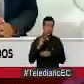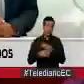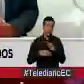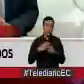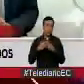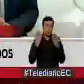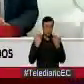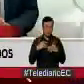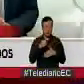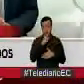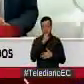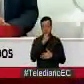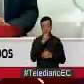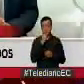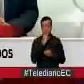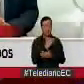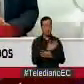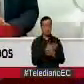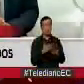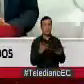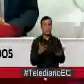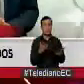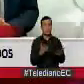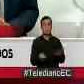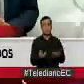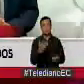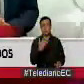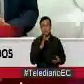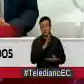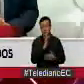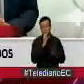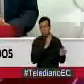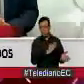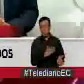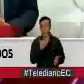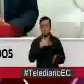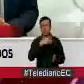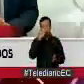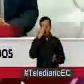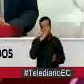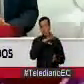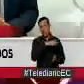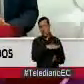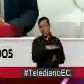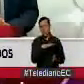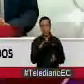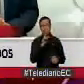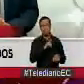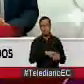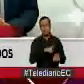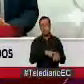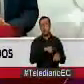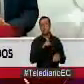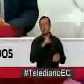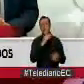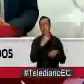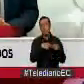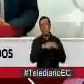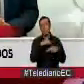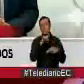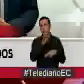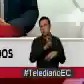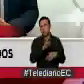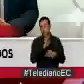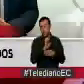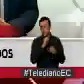estamos cerrando ya este espacio de entrevista. Quisiera que me comente si ustedes ya tienen estimaciones, expectativas de cuánto podría ampliarse el mercado